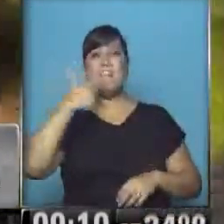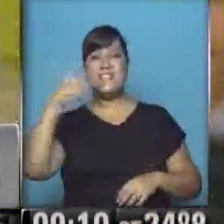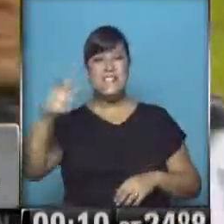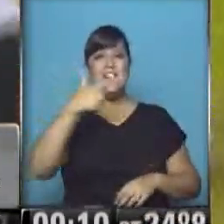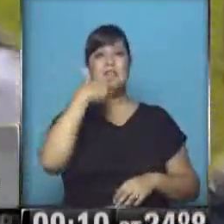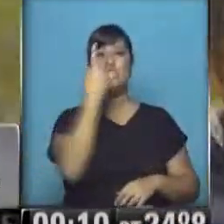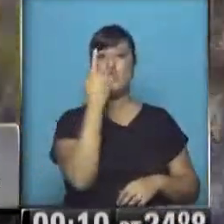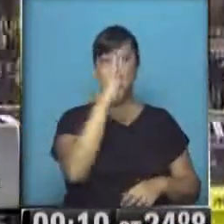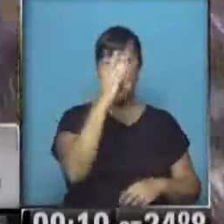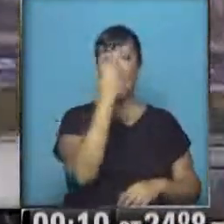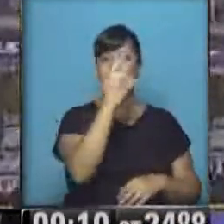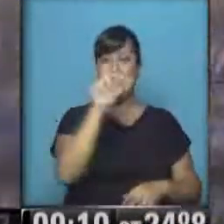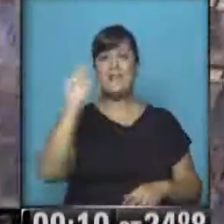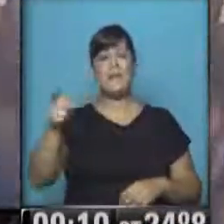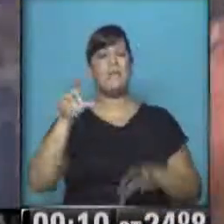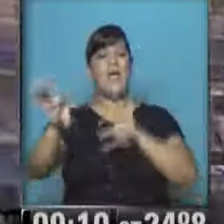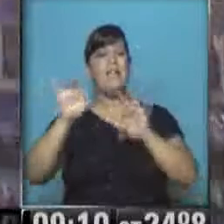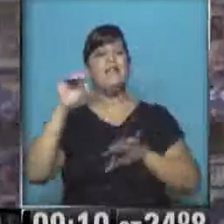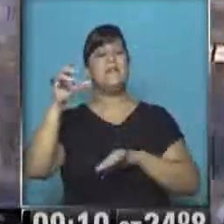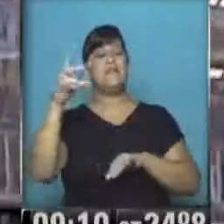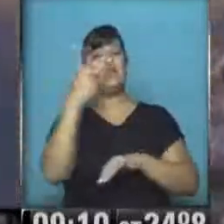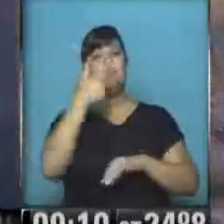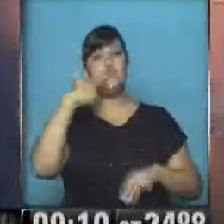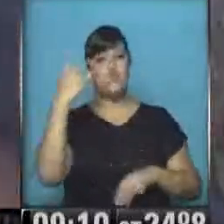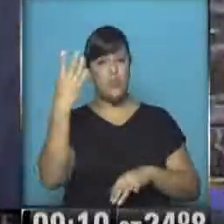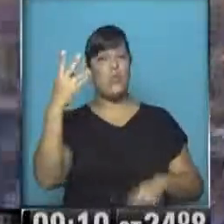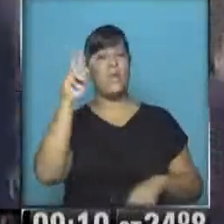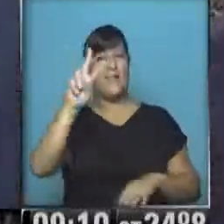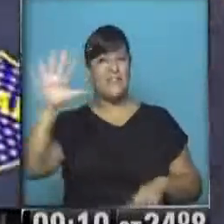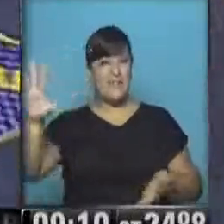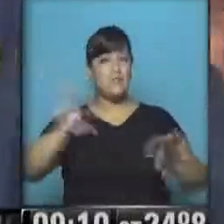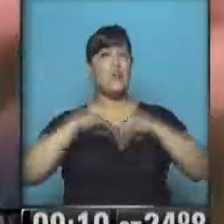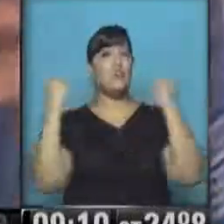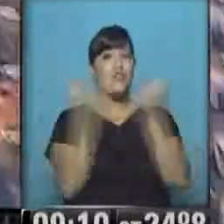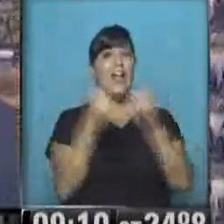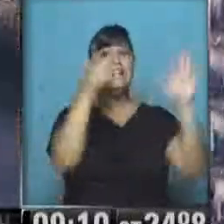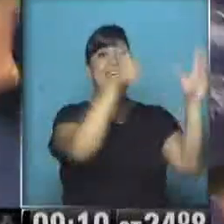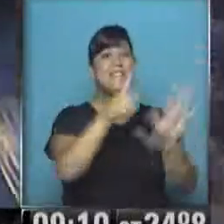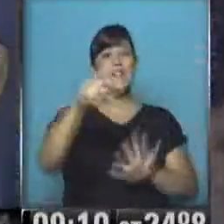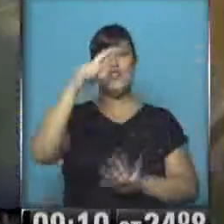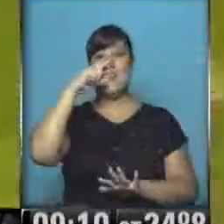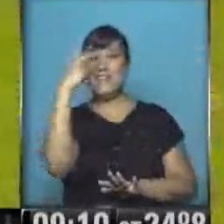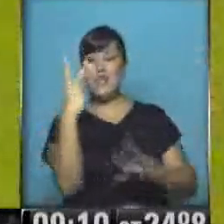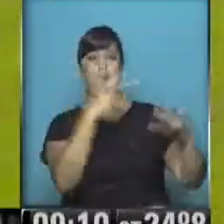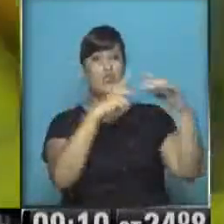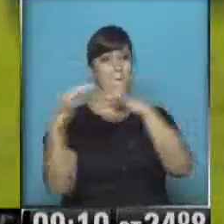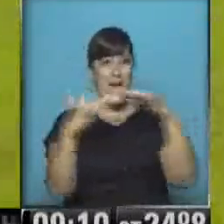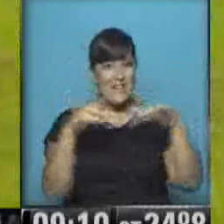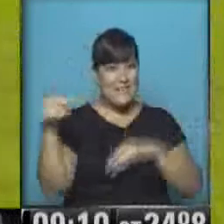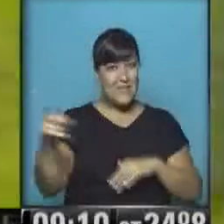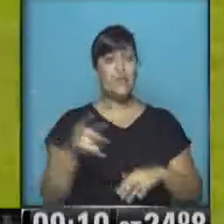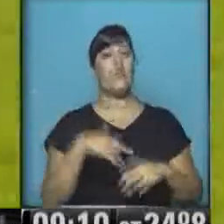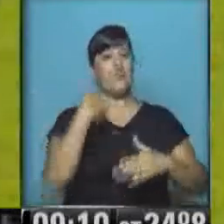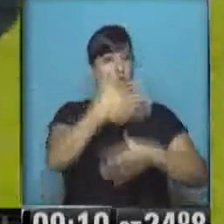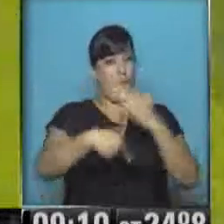sub 23 28 partidos jugados ocho goles el total 672 partidos jugados por